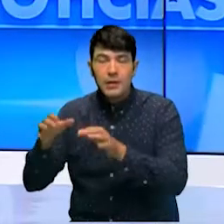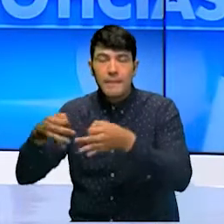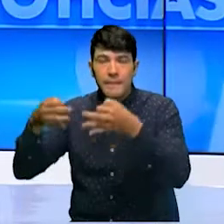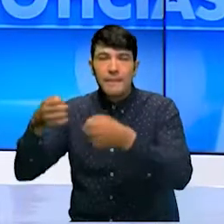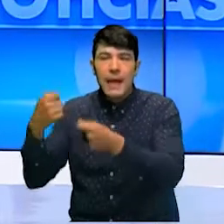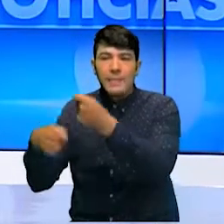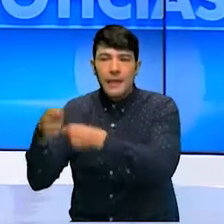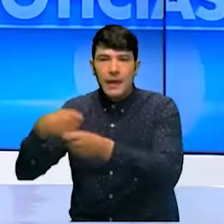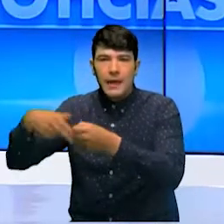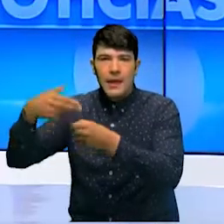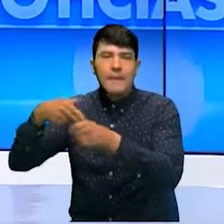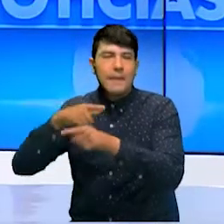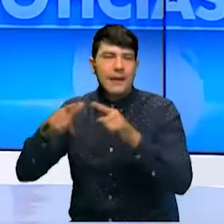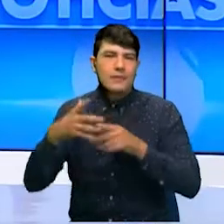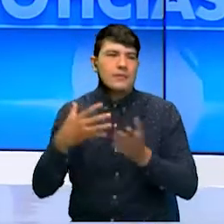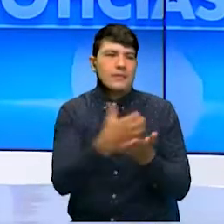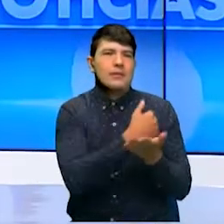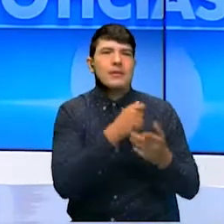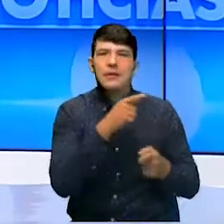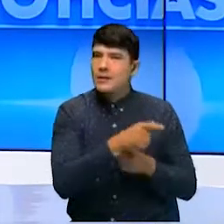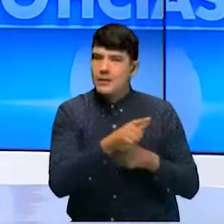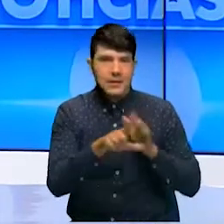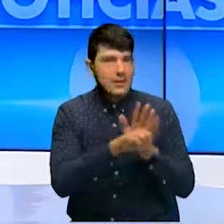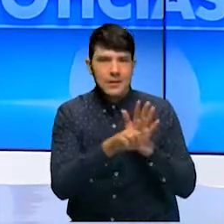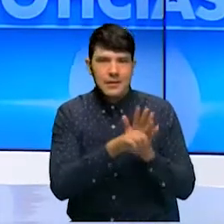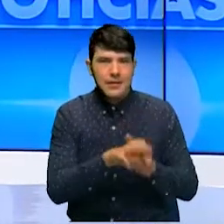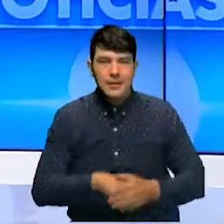usted nos amplía hasta ahora la información. Adelante.